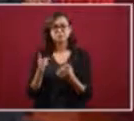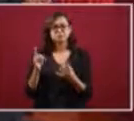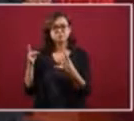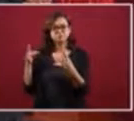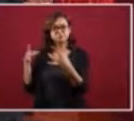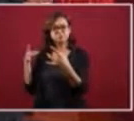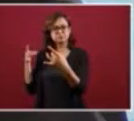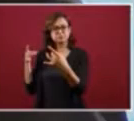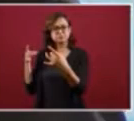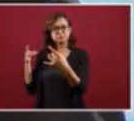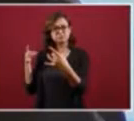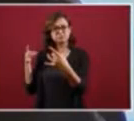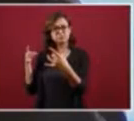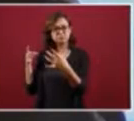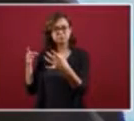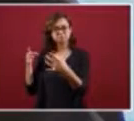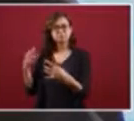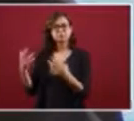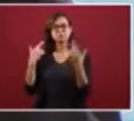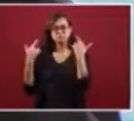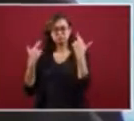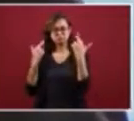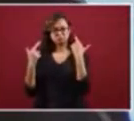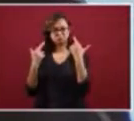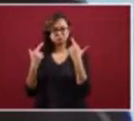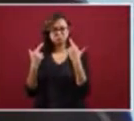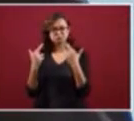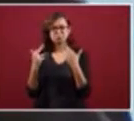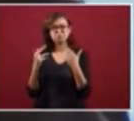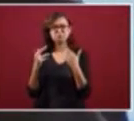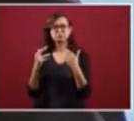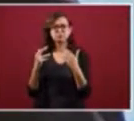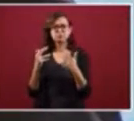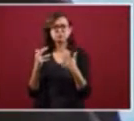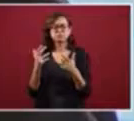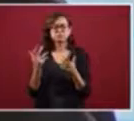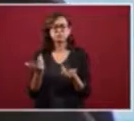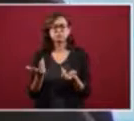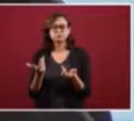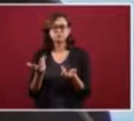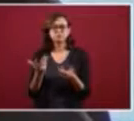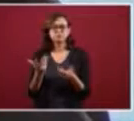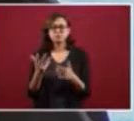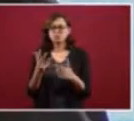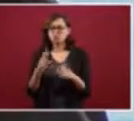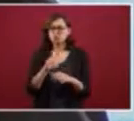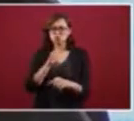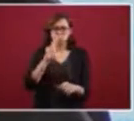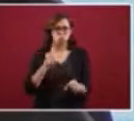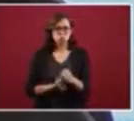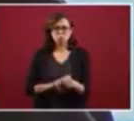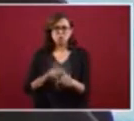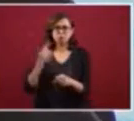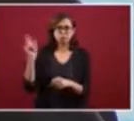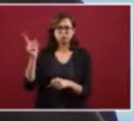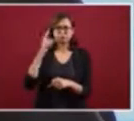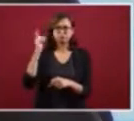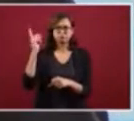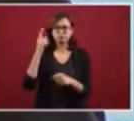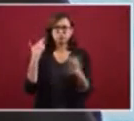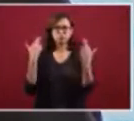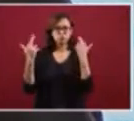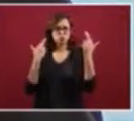una frecuencia de audio que corresponde con las vibraciones normales de la turbina en los